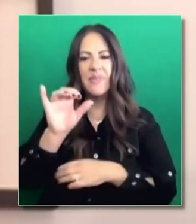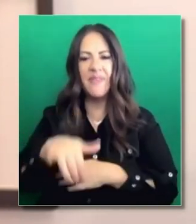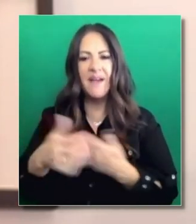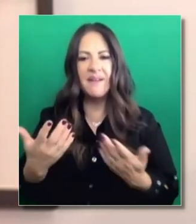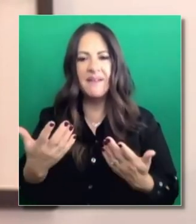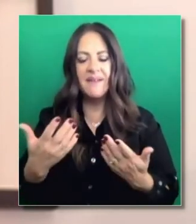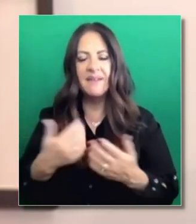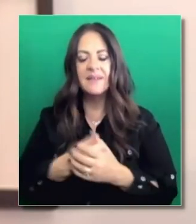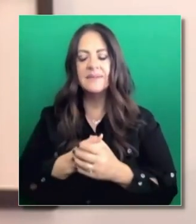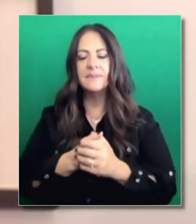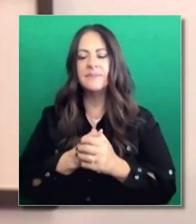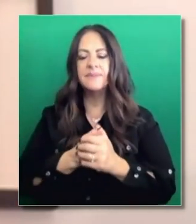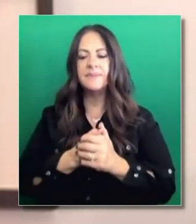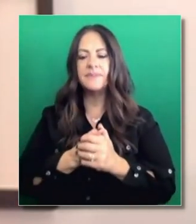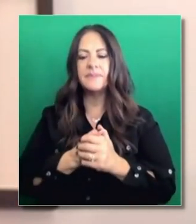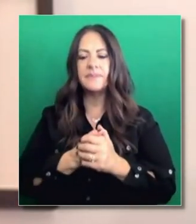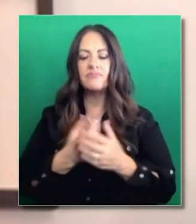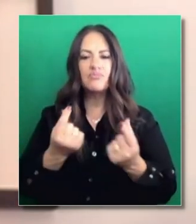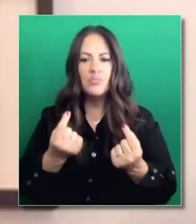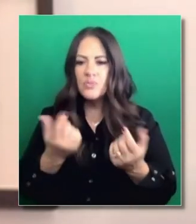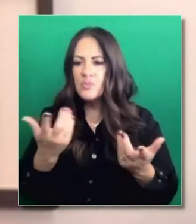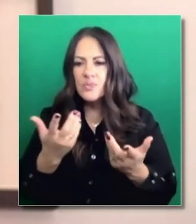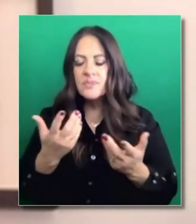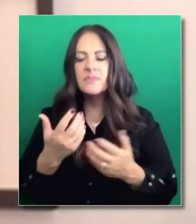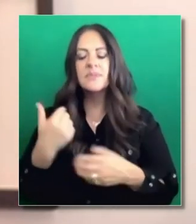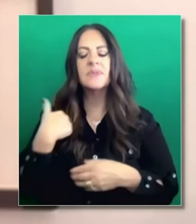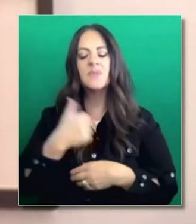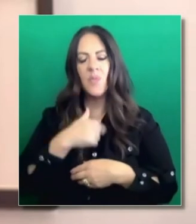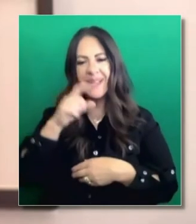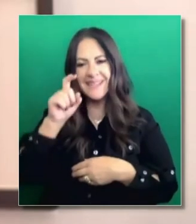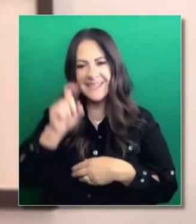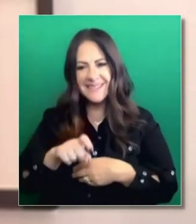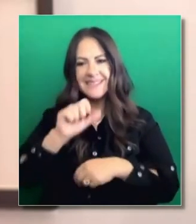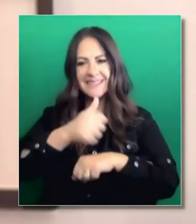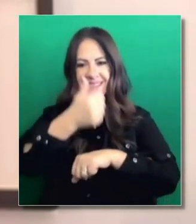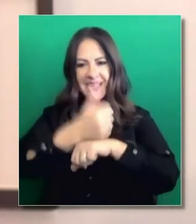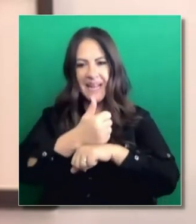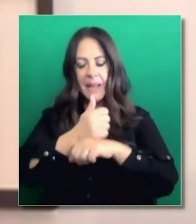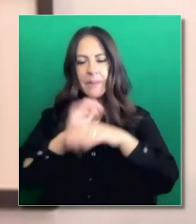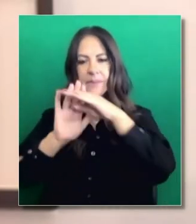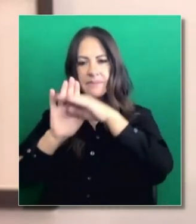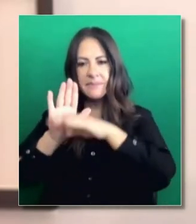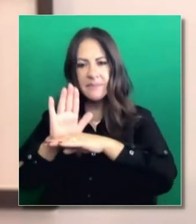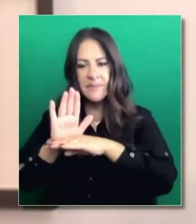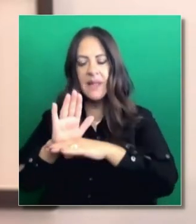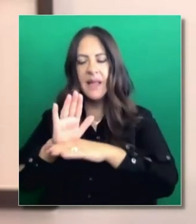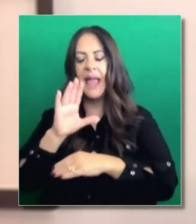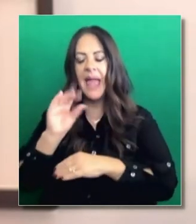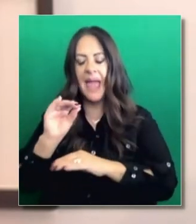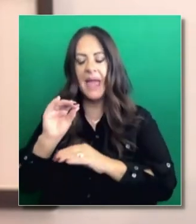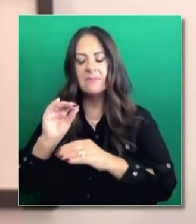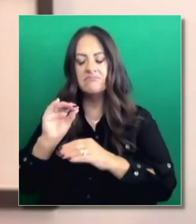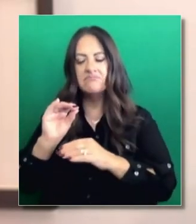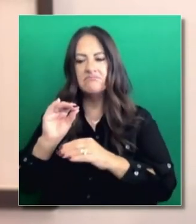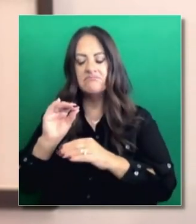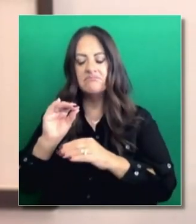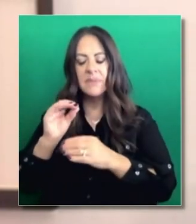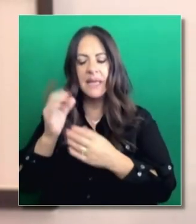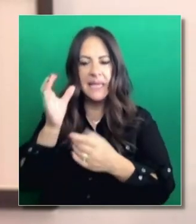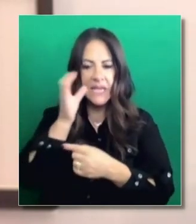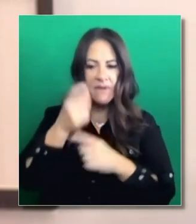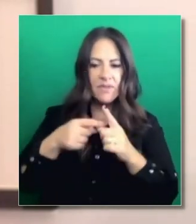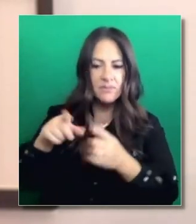particularmente en estas circunstancias descritas en la pregunta planteada. De modo que tenemos que implementar estas medidas y